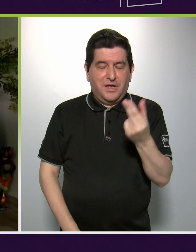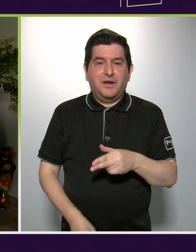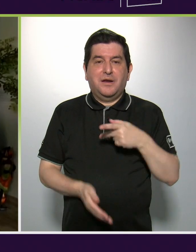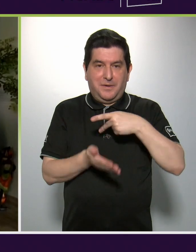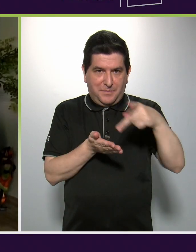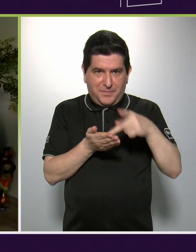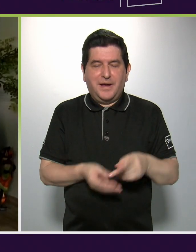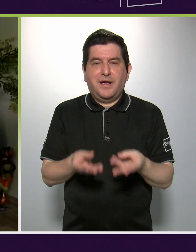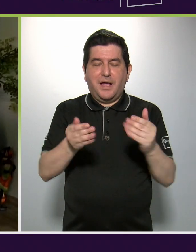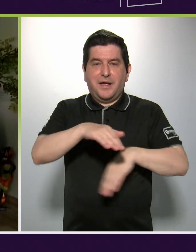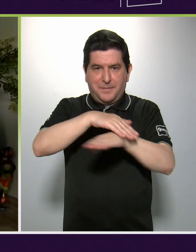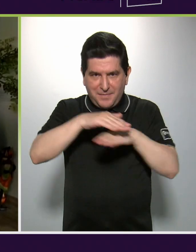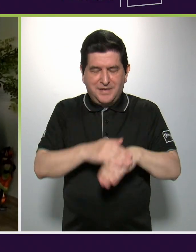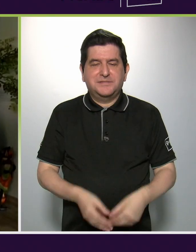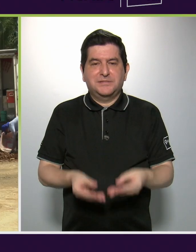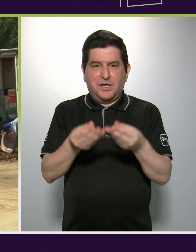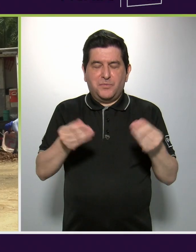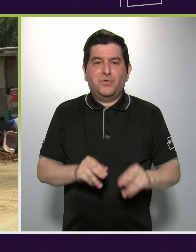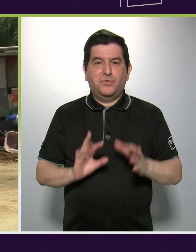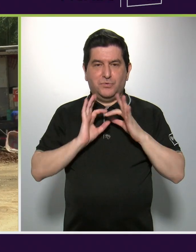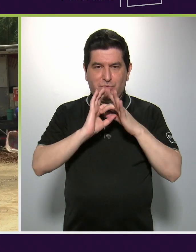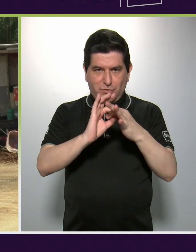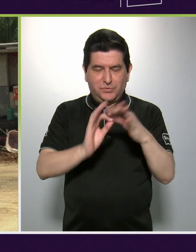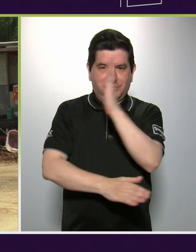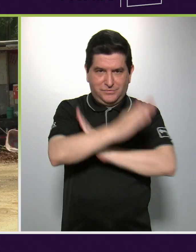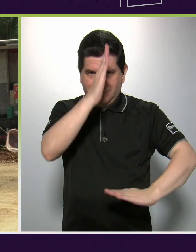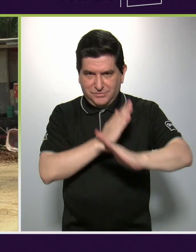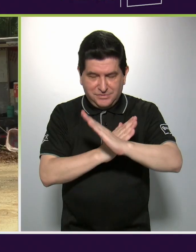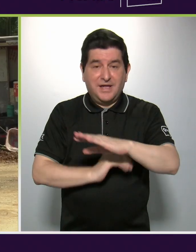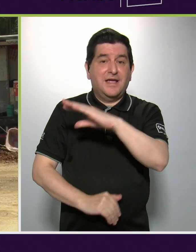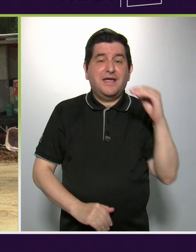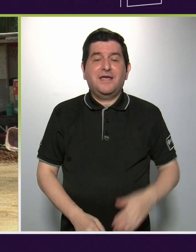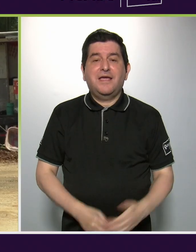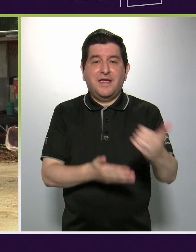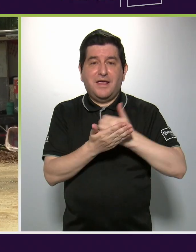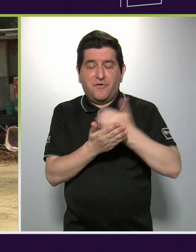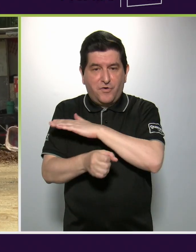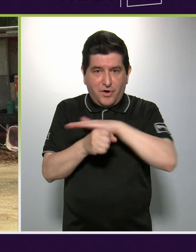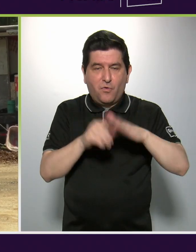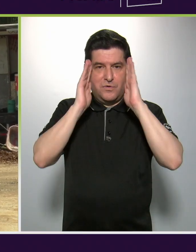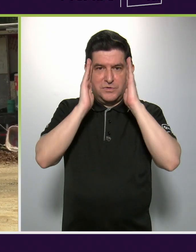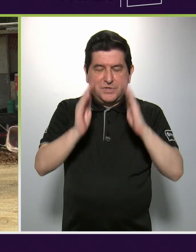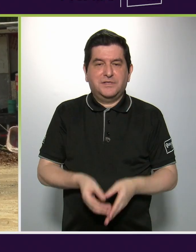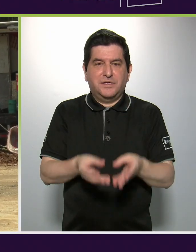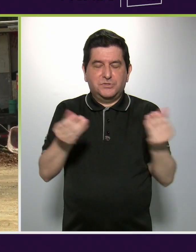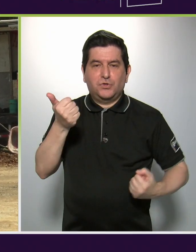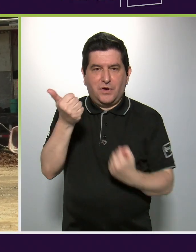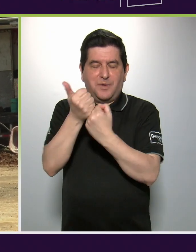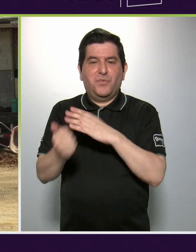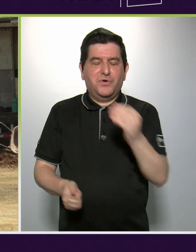discapacidad y recursos suficientes para la atención de productos de apoyo y asistencia personal. Si las personas no logran tener esos tres